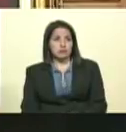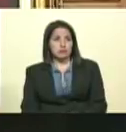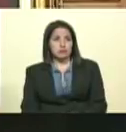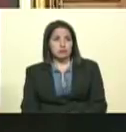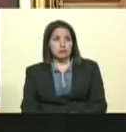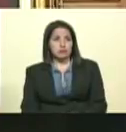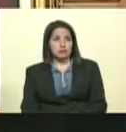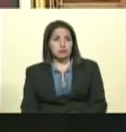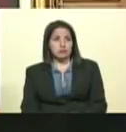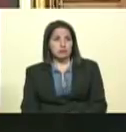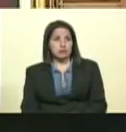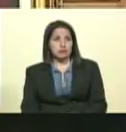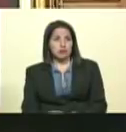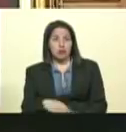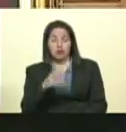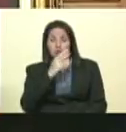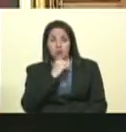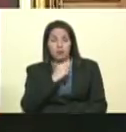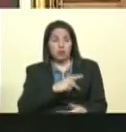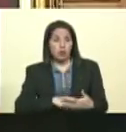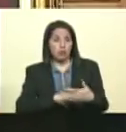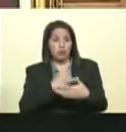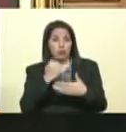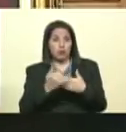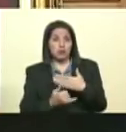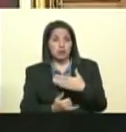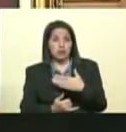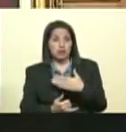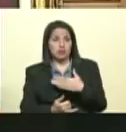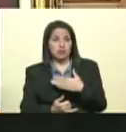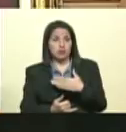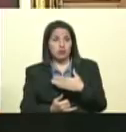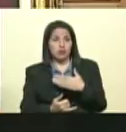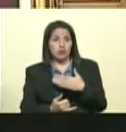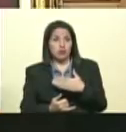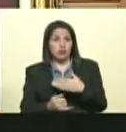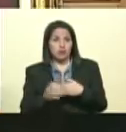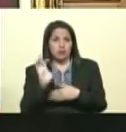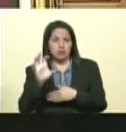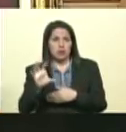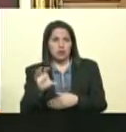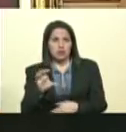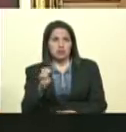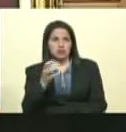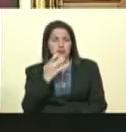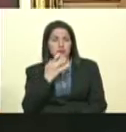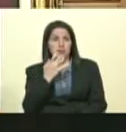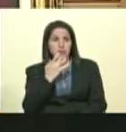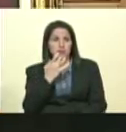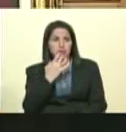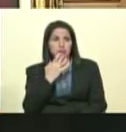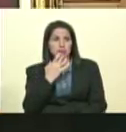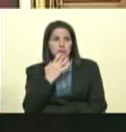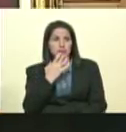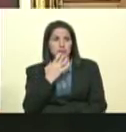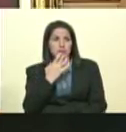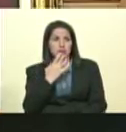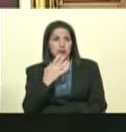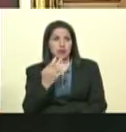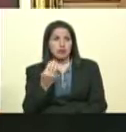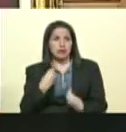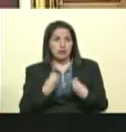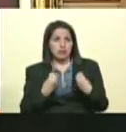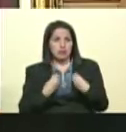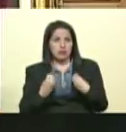no tenían un proyecto de país y sencillamente vivían del favor que le hacía